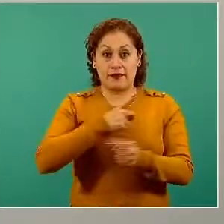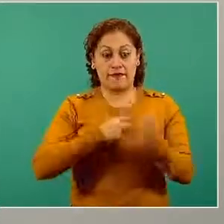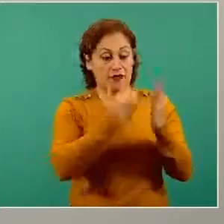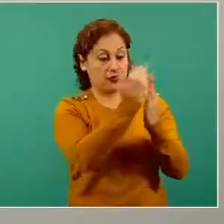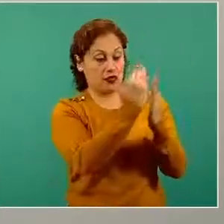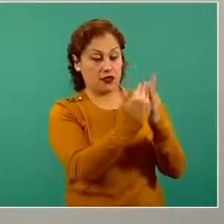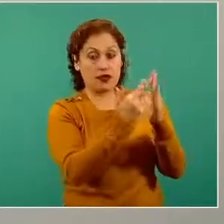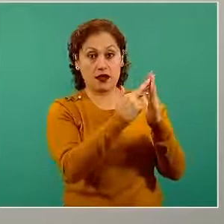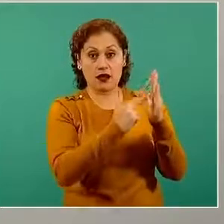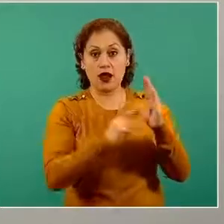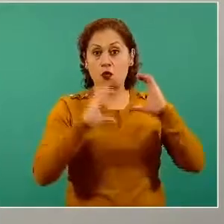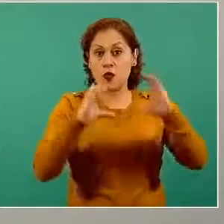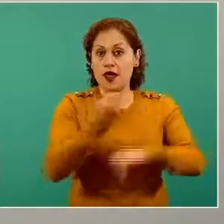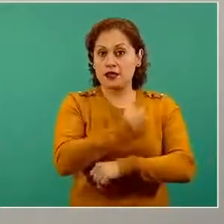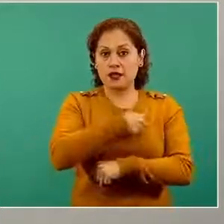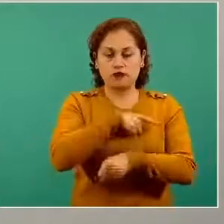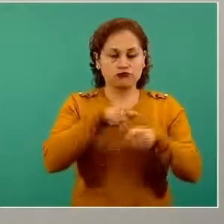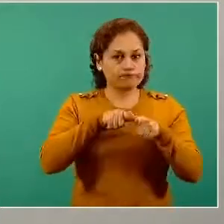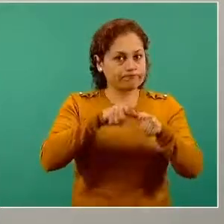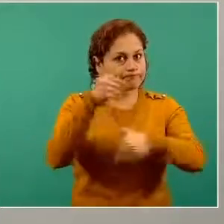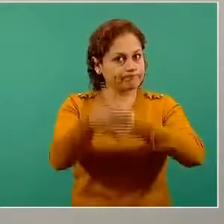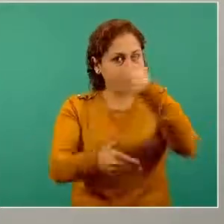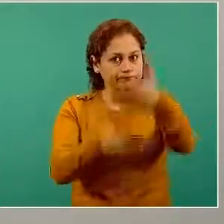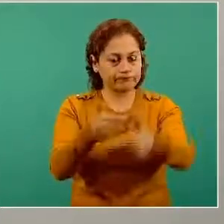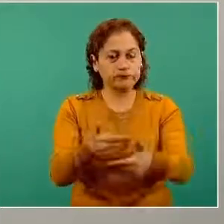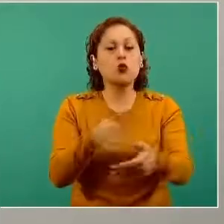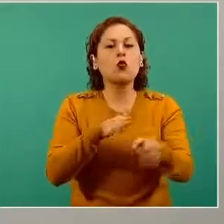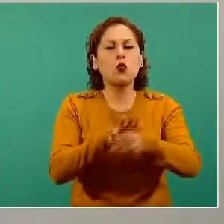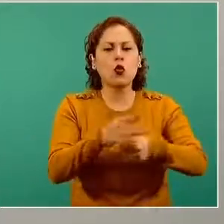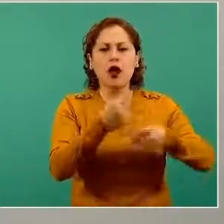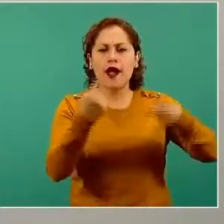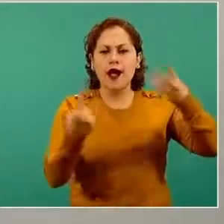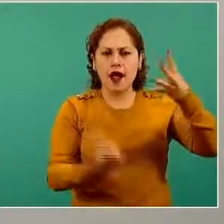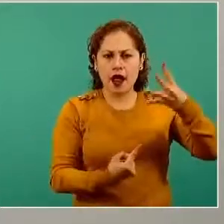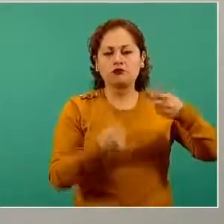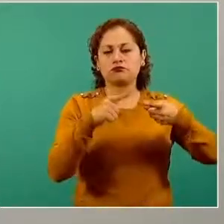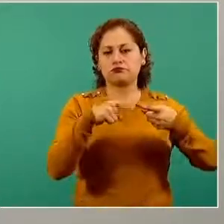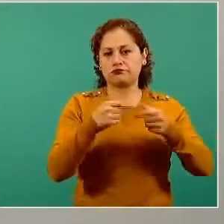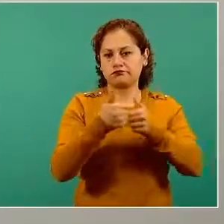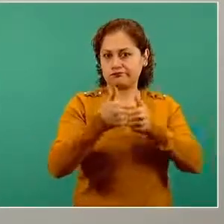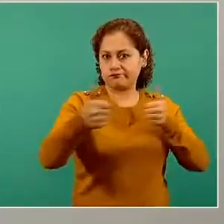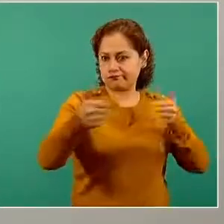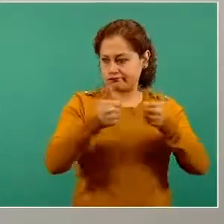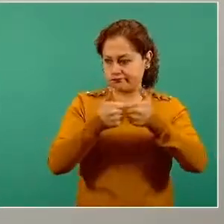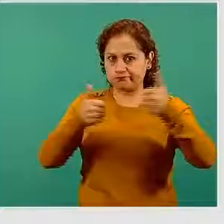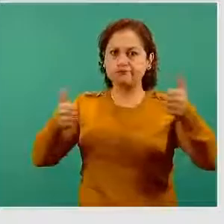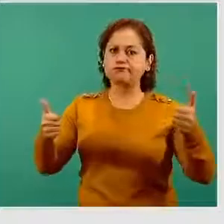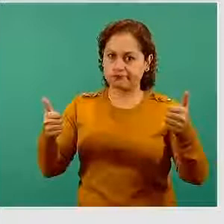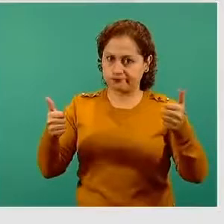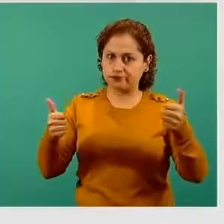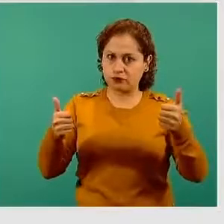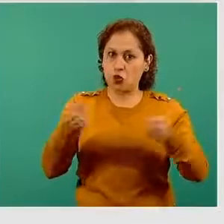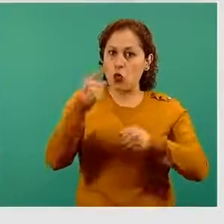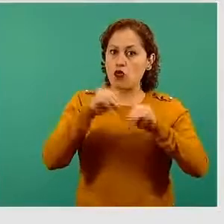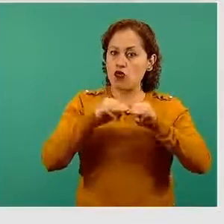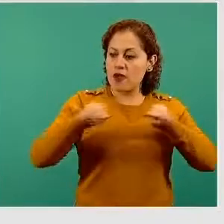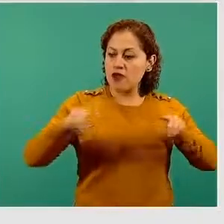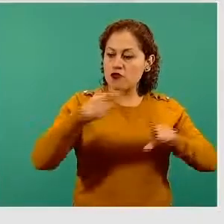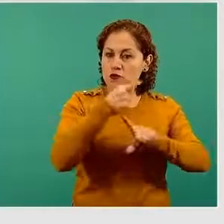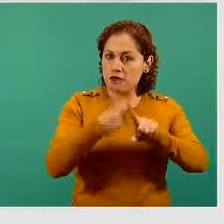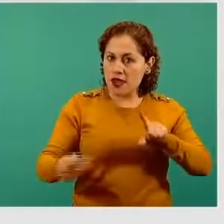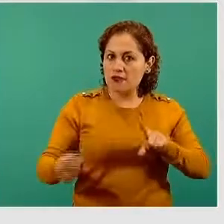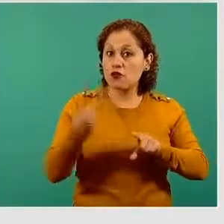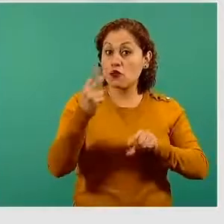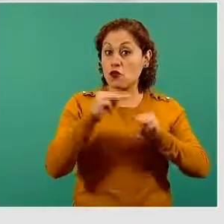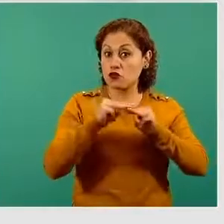lo que nos dice y representa es mantenerme a mínimo 1,5 metros, idealmente 2 metros, de personas